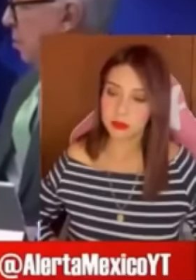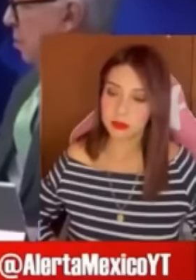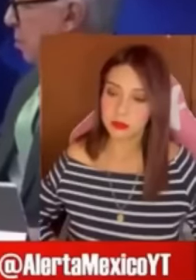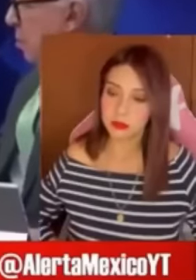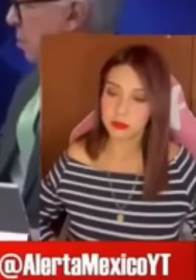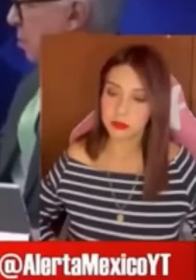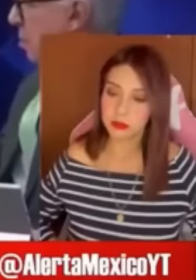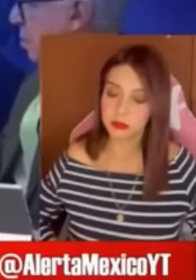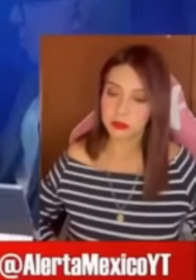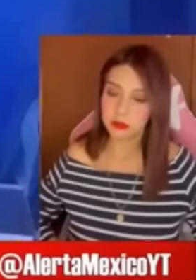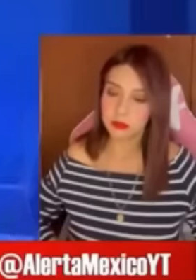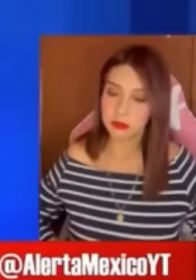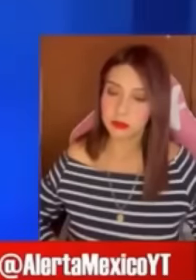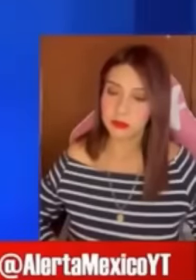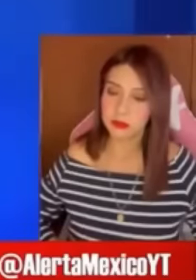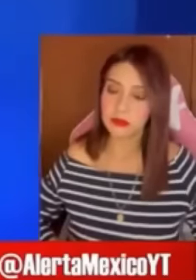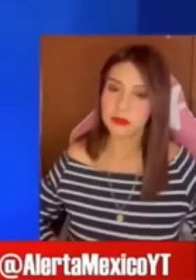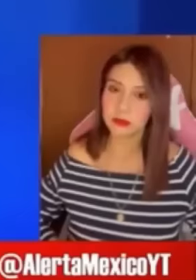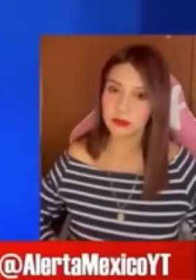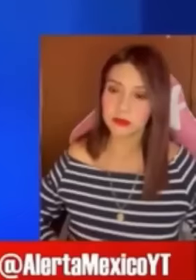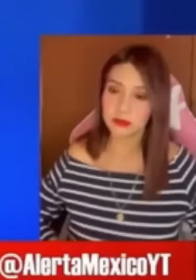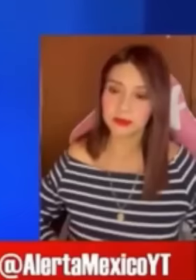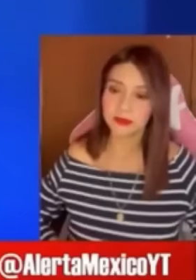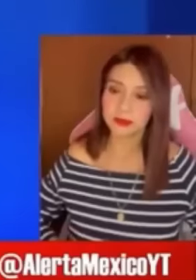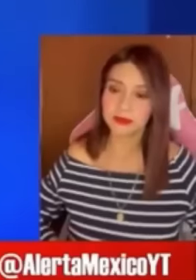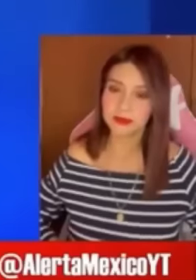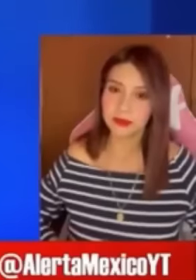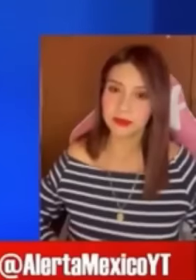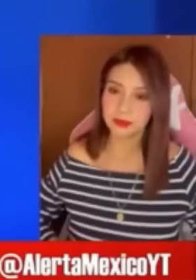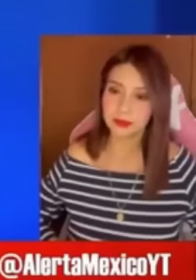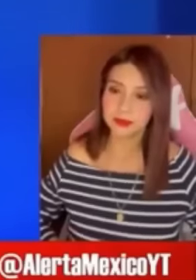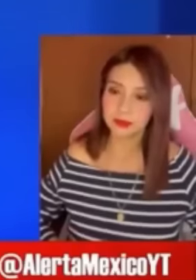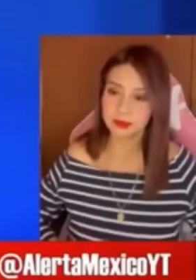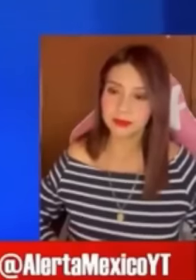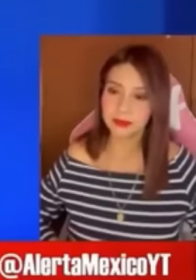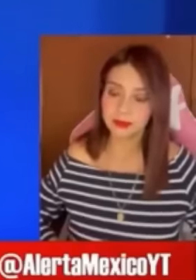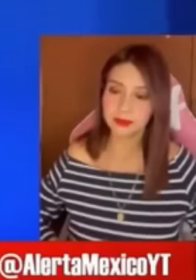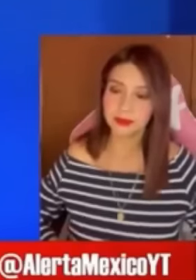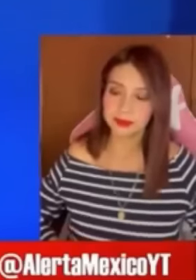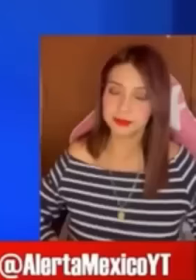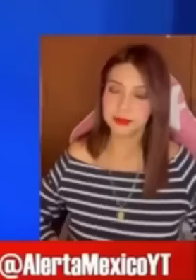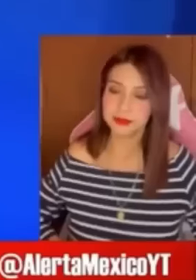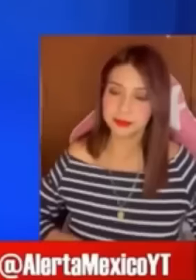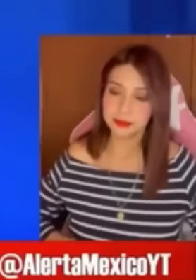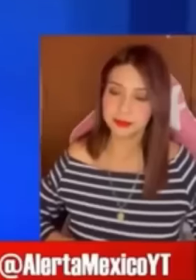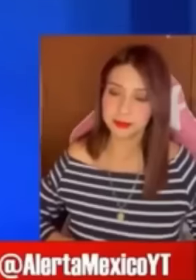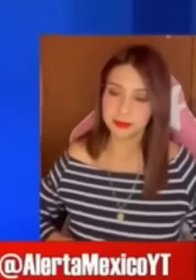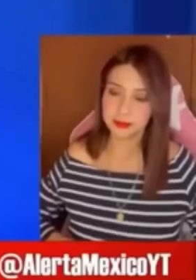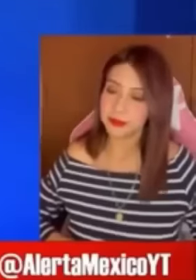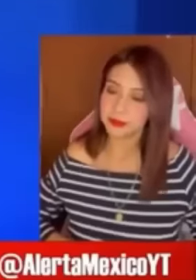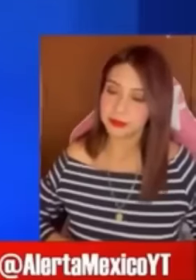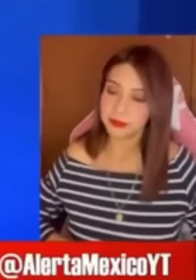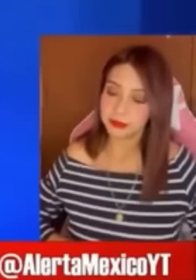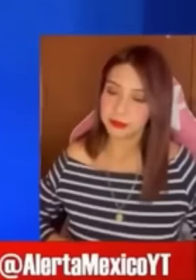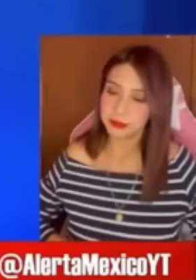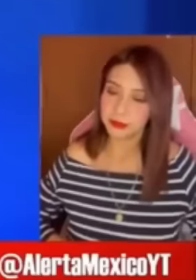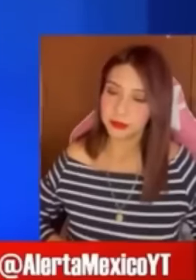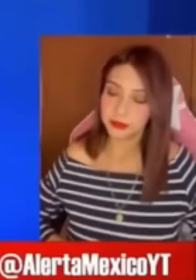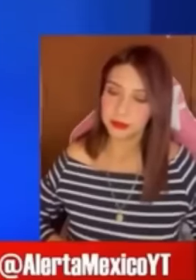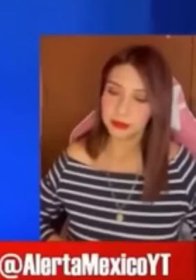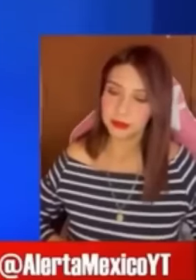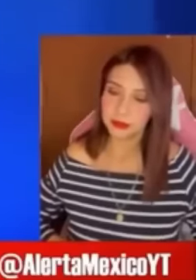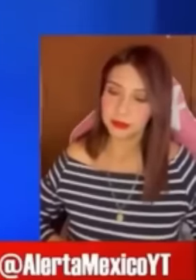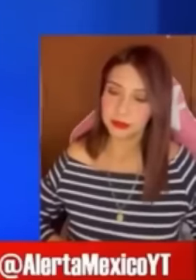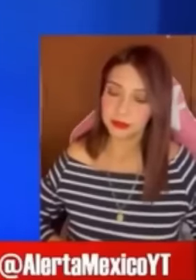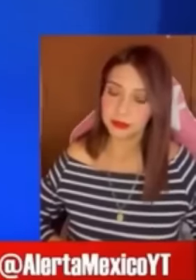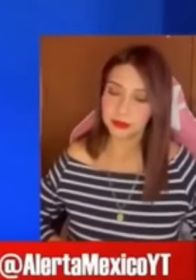ahí? Bueno, pues el tema es una competencia. Es una competencia. Hay una dimensión de seguridad que es la...